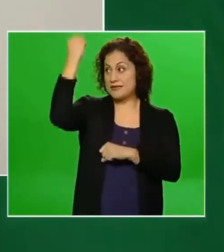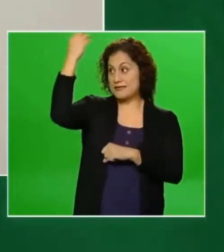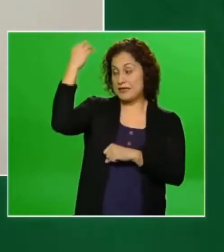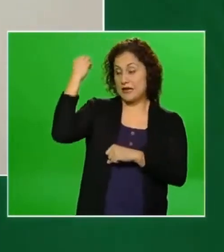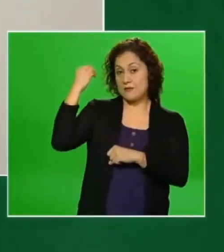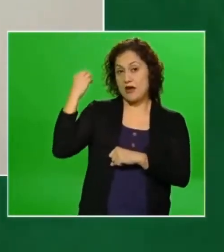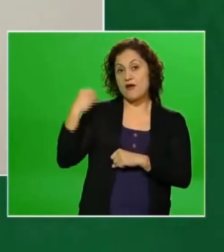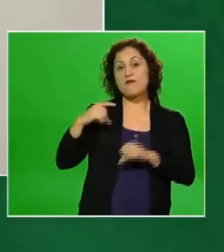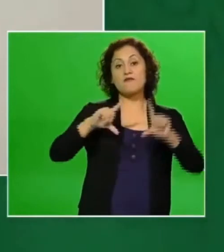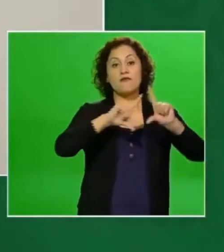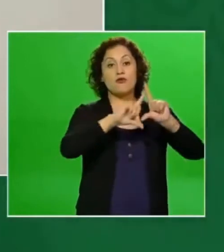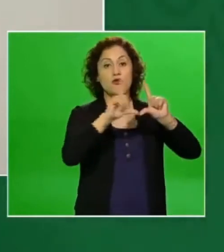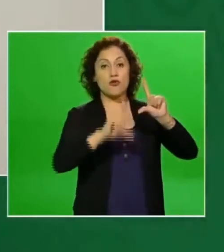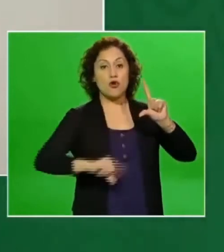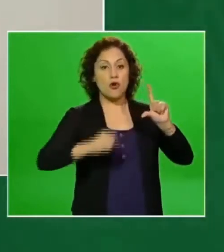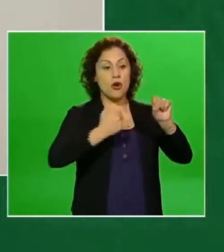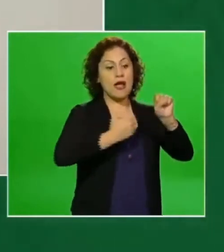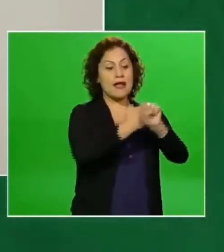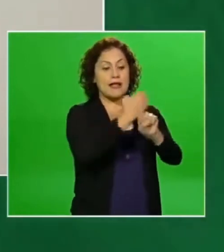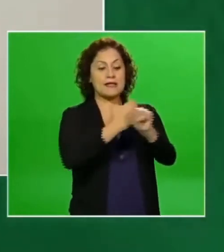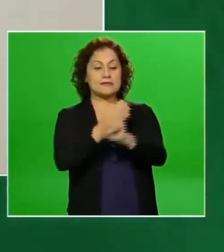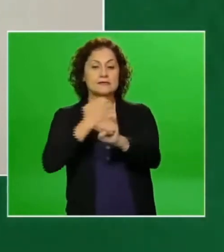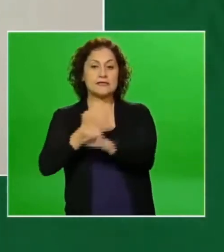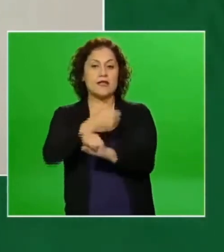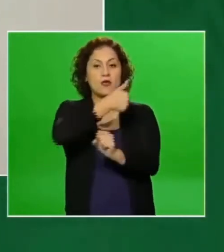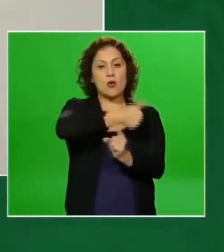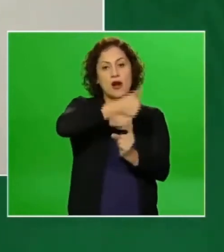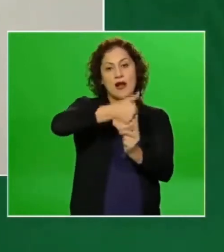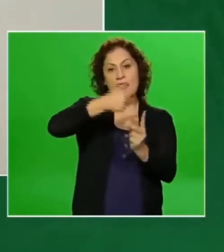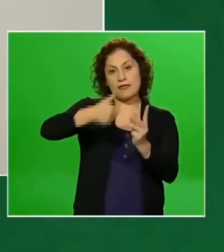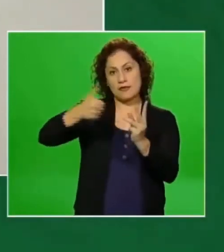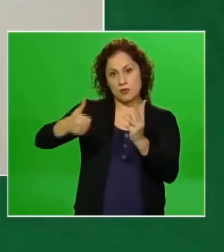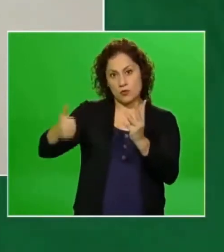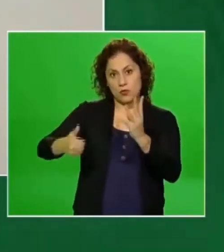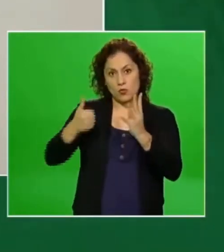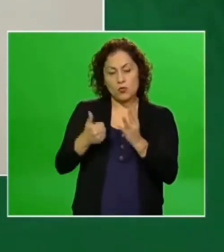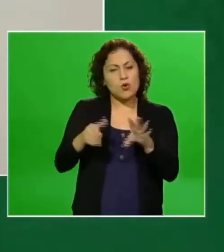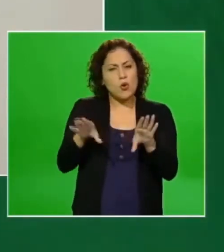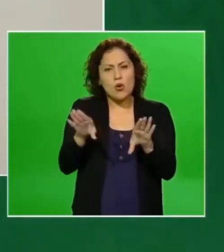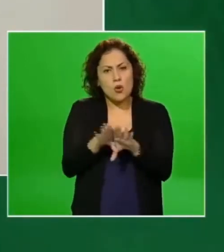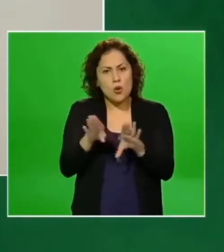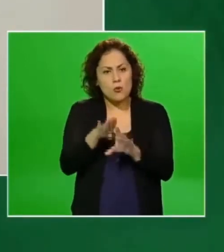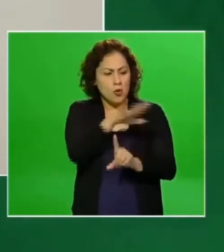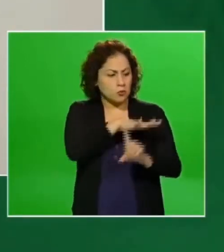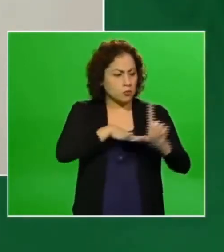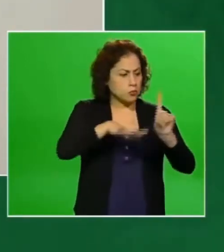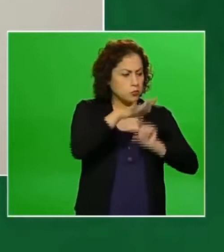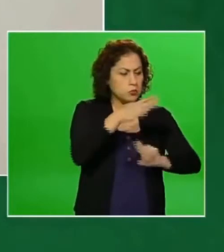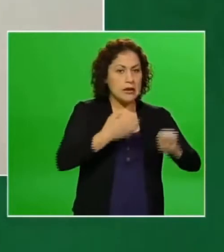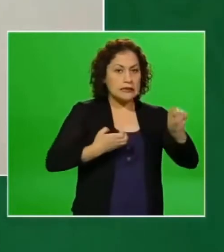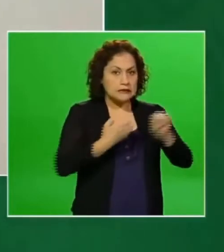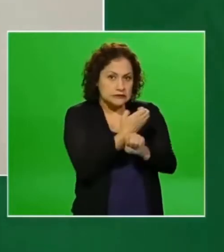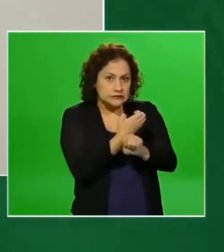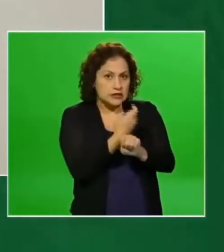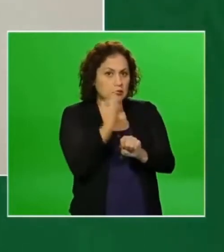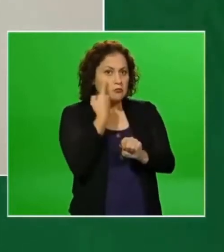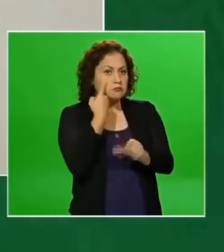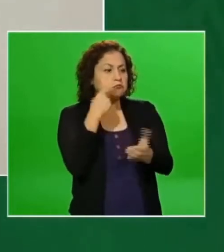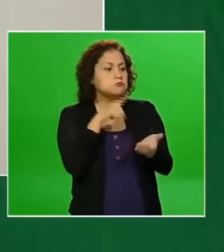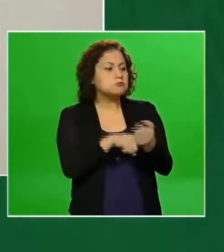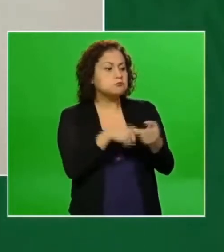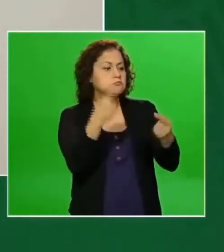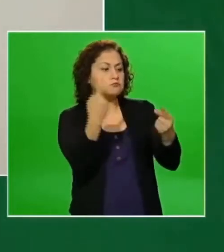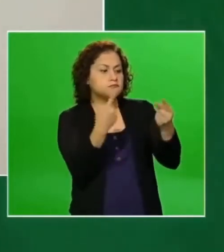el país de un solo golpe, sino que se realiza el análisis de cada uno de los 10 indicadores de cada una de las